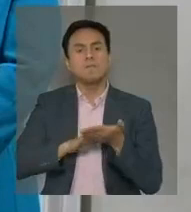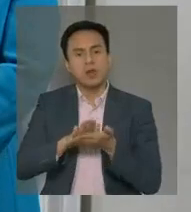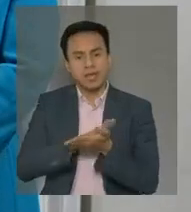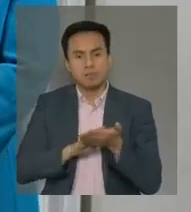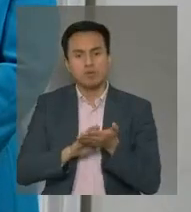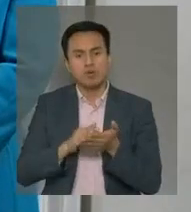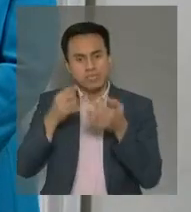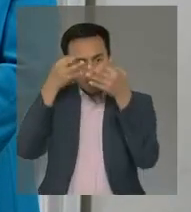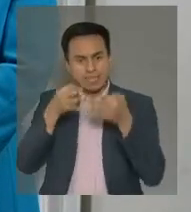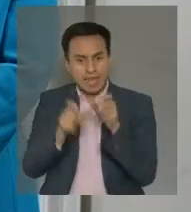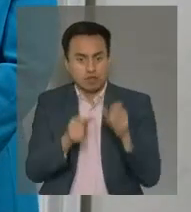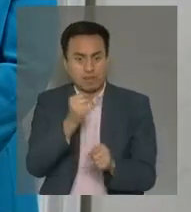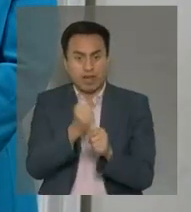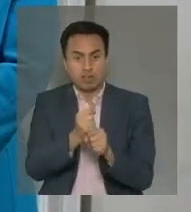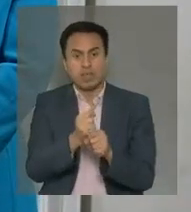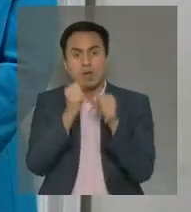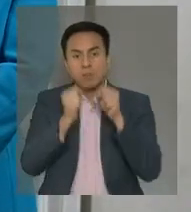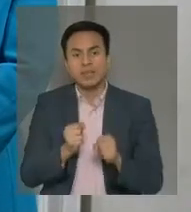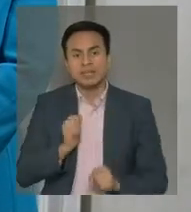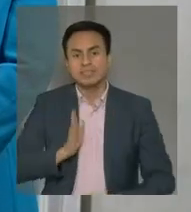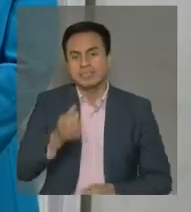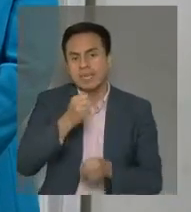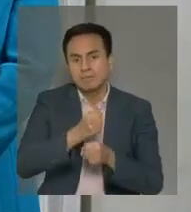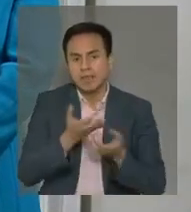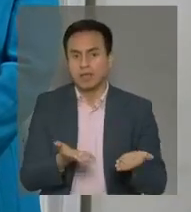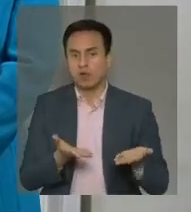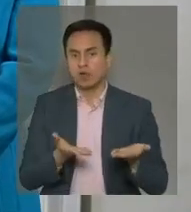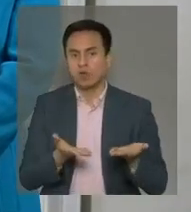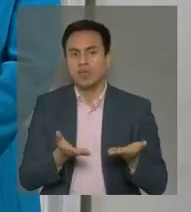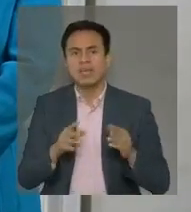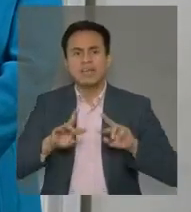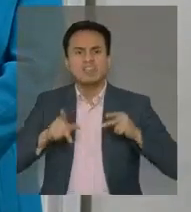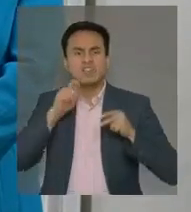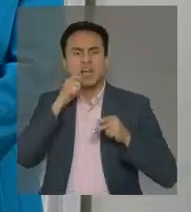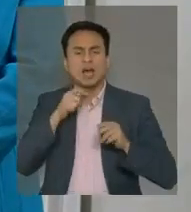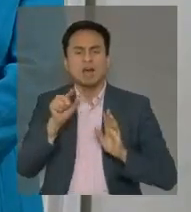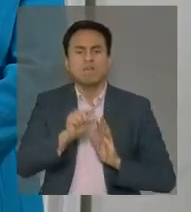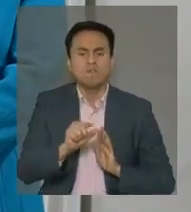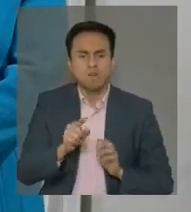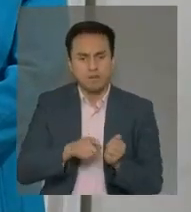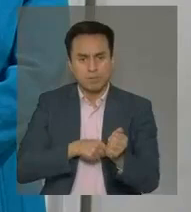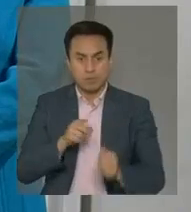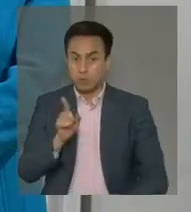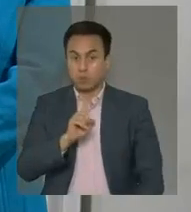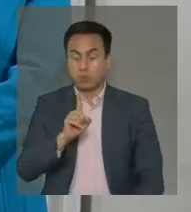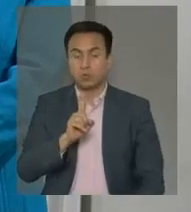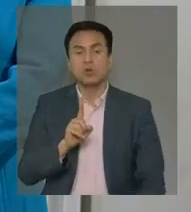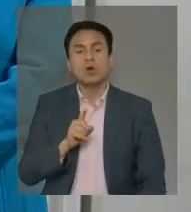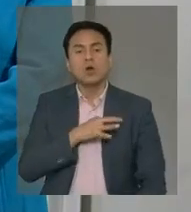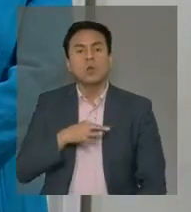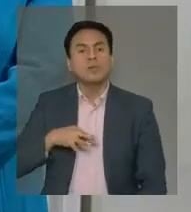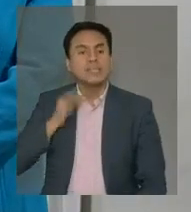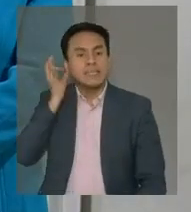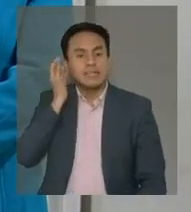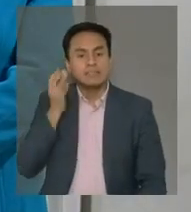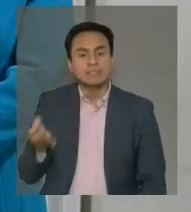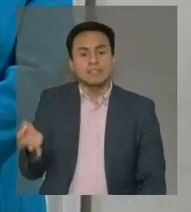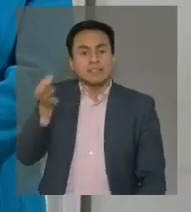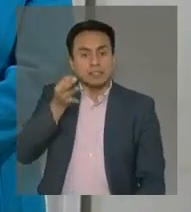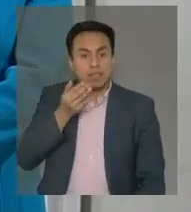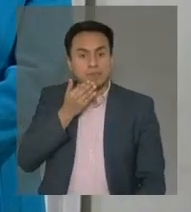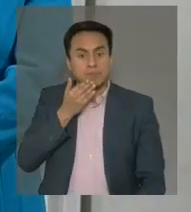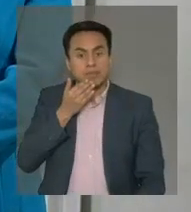la certeza a los trabajadores de que puedan tener empleo de que esto no signifique menos caos para las familias hubo ministras que levantaron también